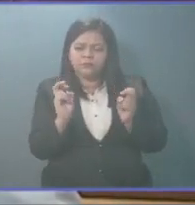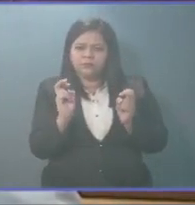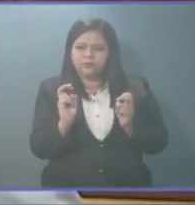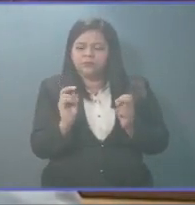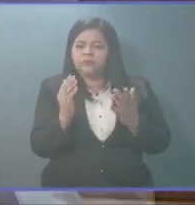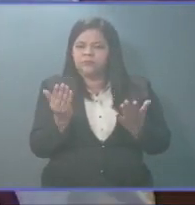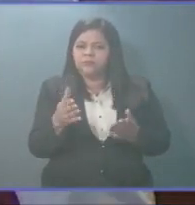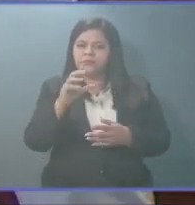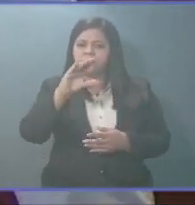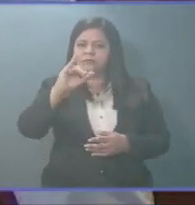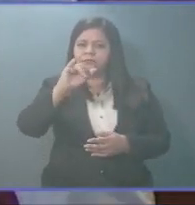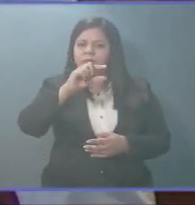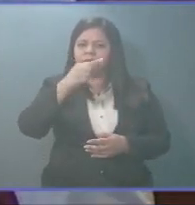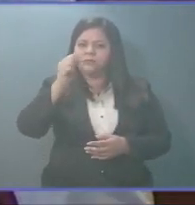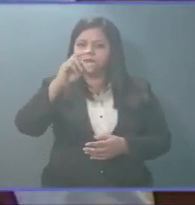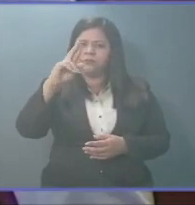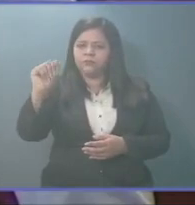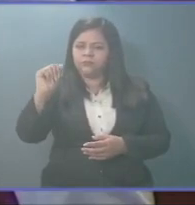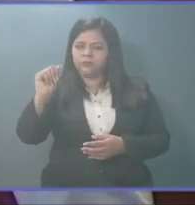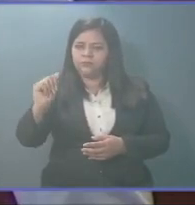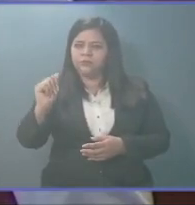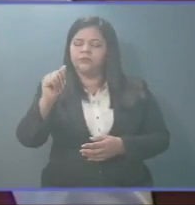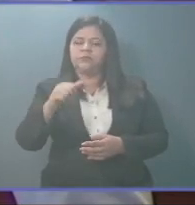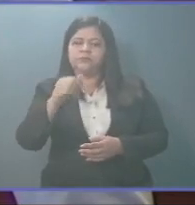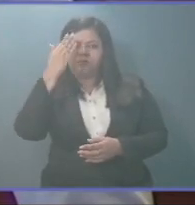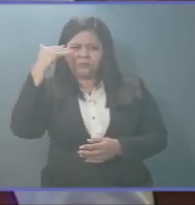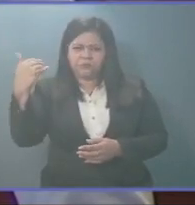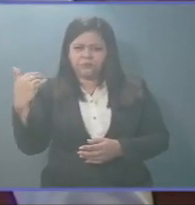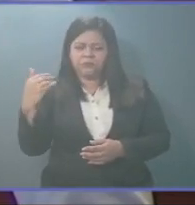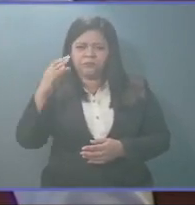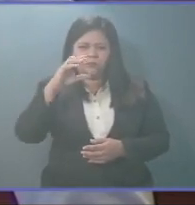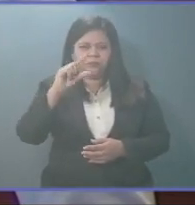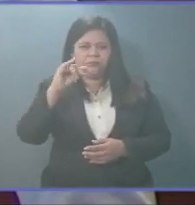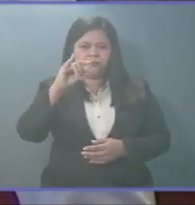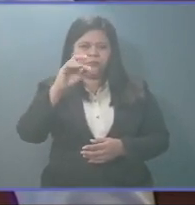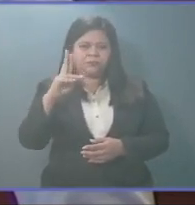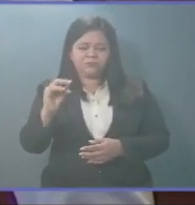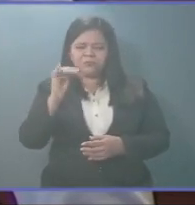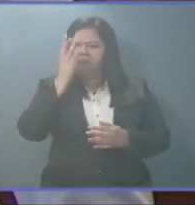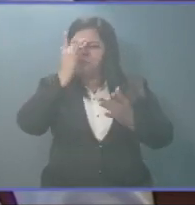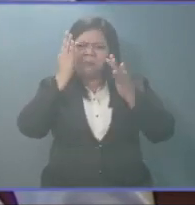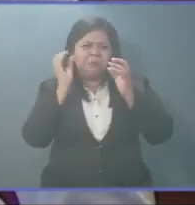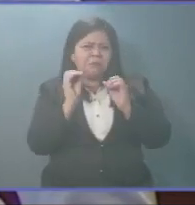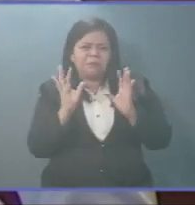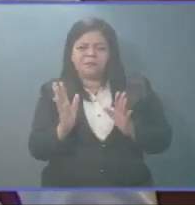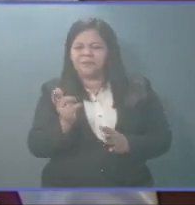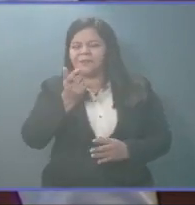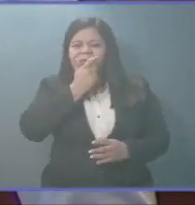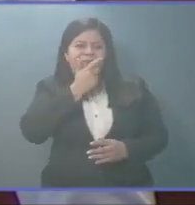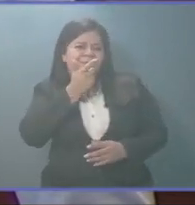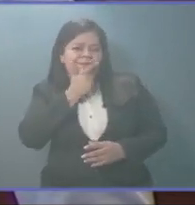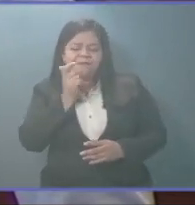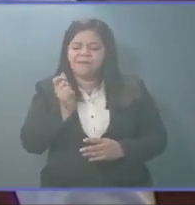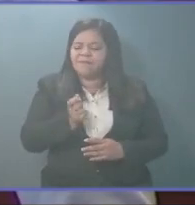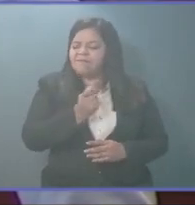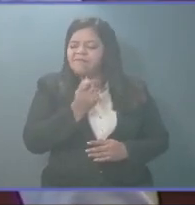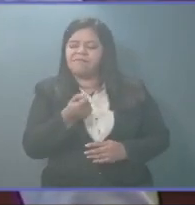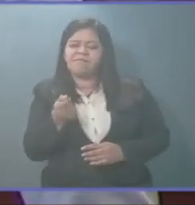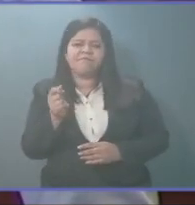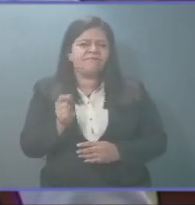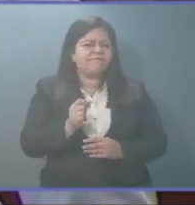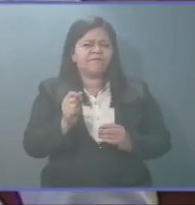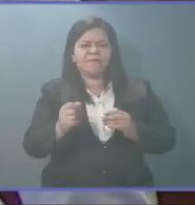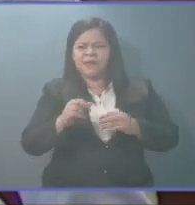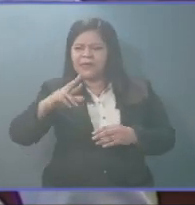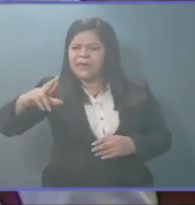Aquella narración de la irresponsable cigarra que vivía siempre despreocupada, riendo y cantando, ajena por completo a los problemas de